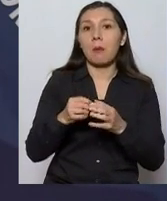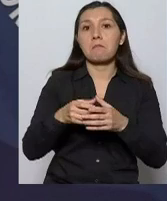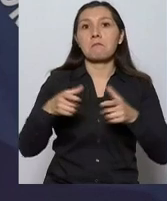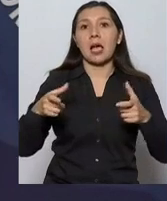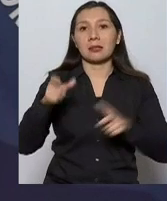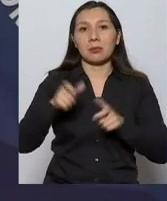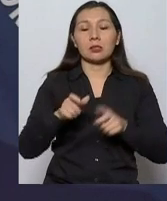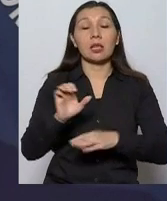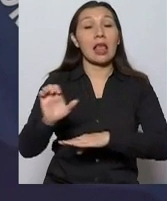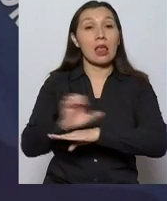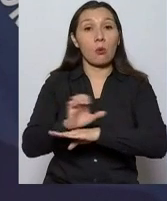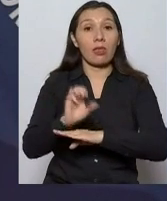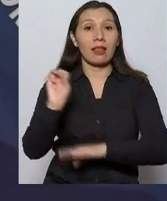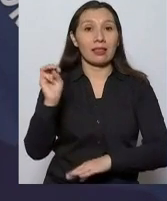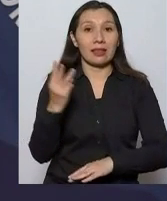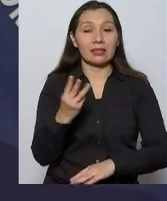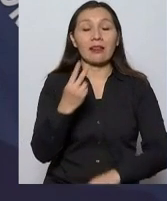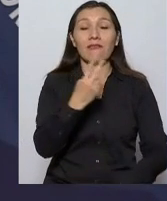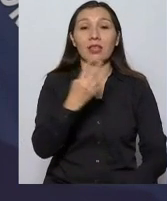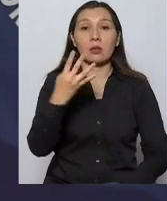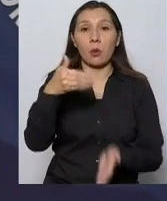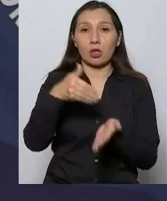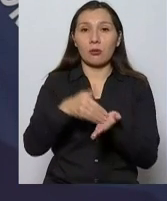caso. Ecuador en tercer lugar con